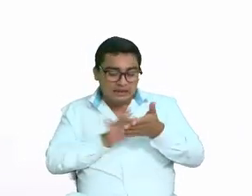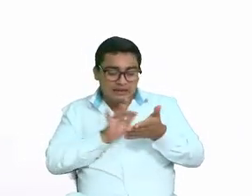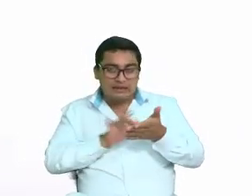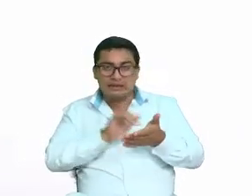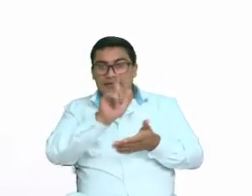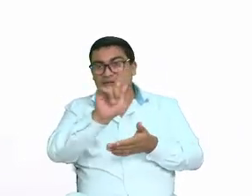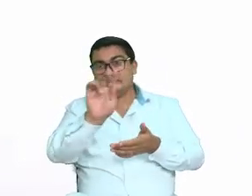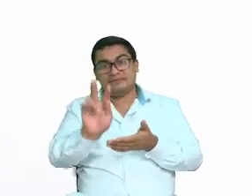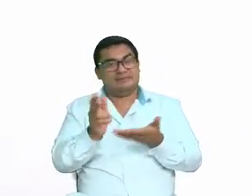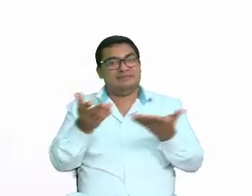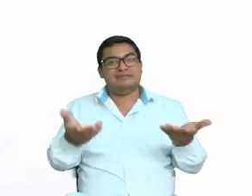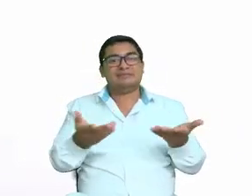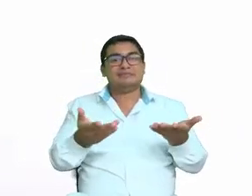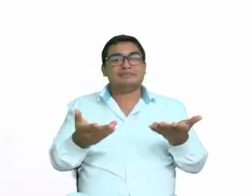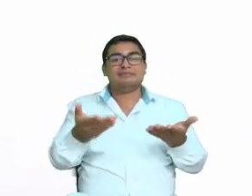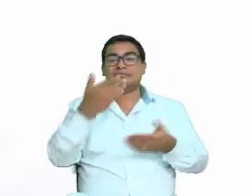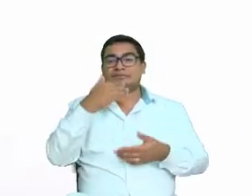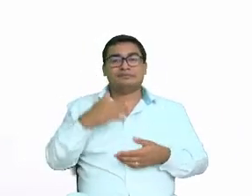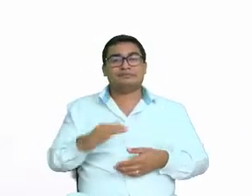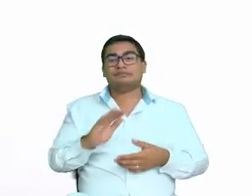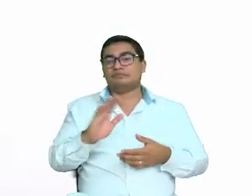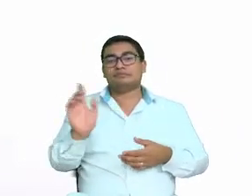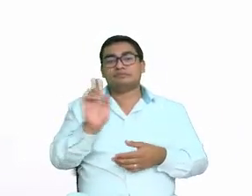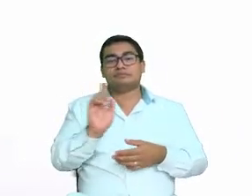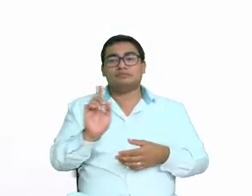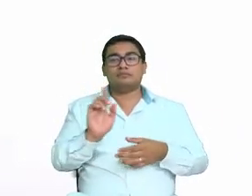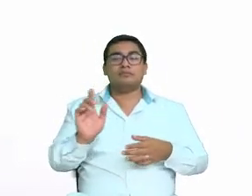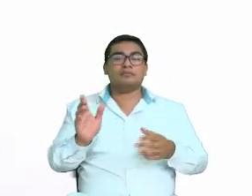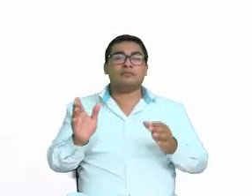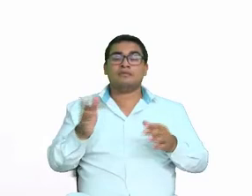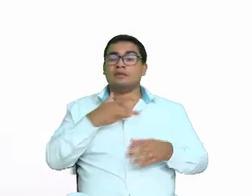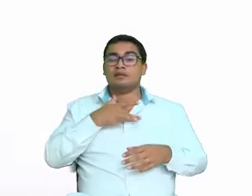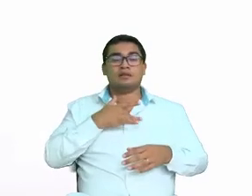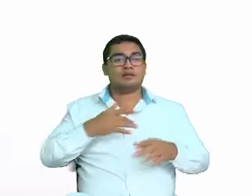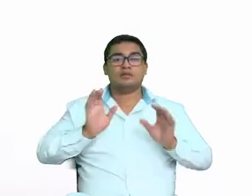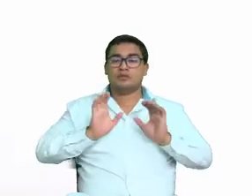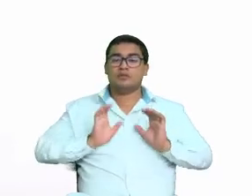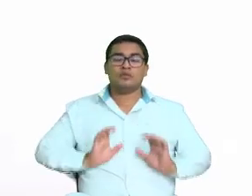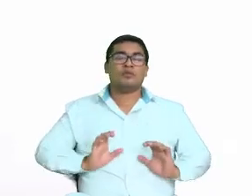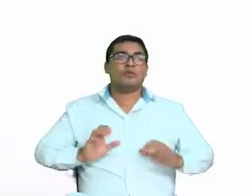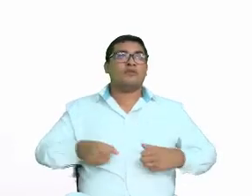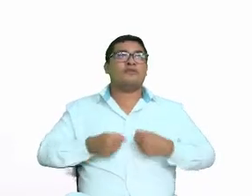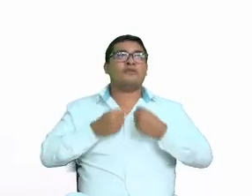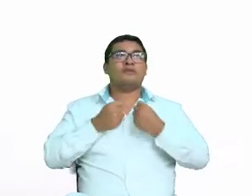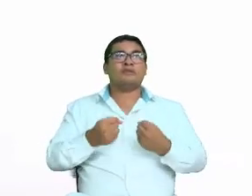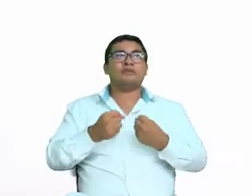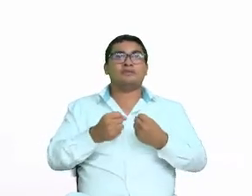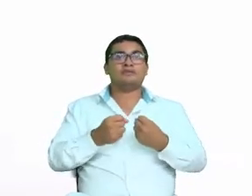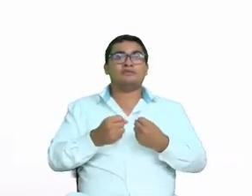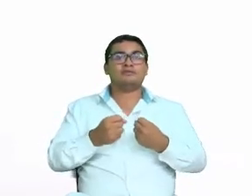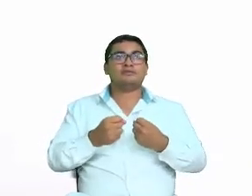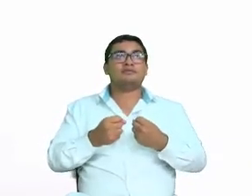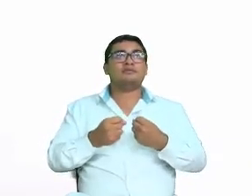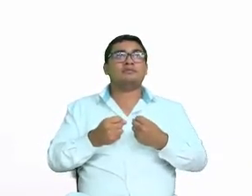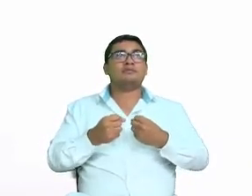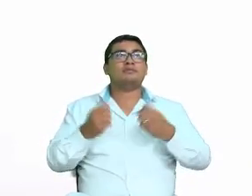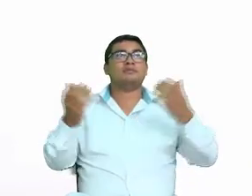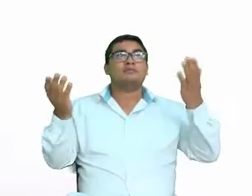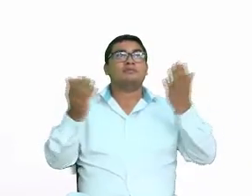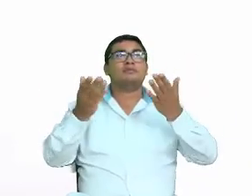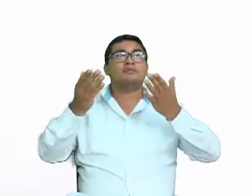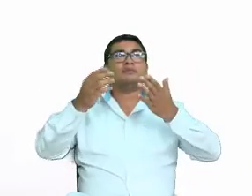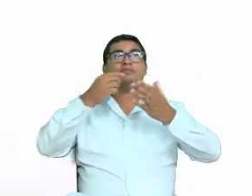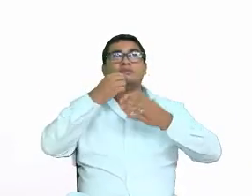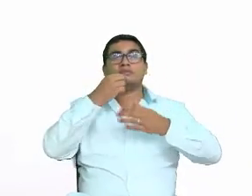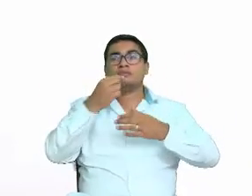con el crecimiento. Que su sistema circulatorio funcione correctamente, a un niño que no esté funcionando bien porque está